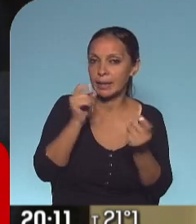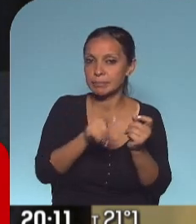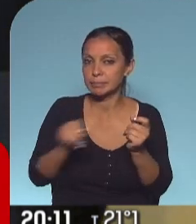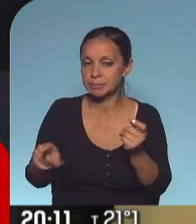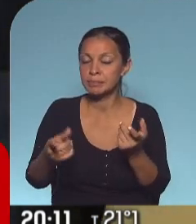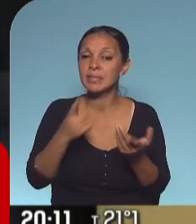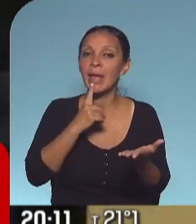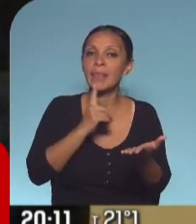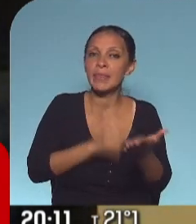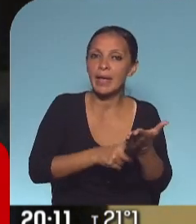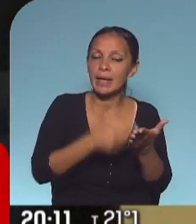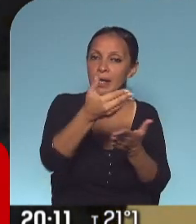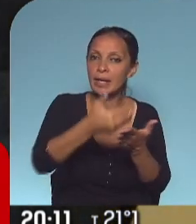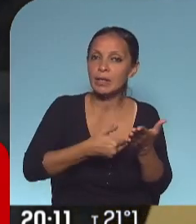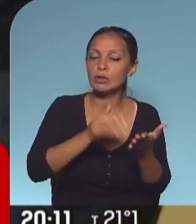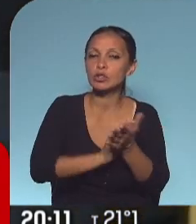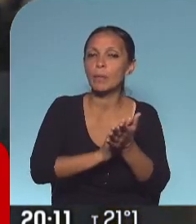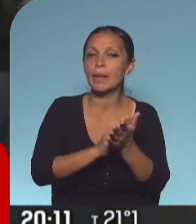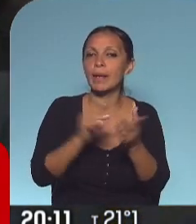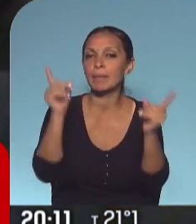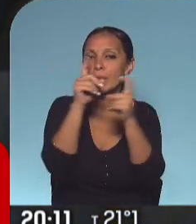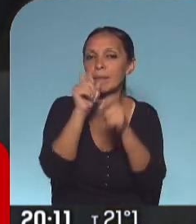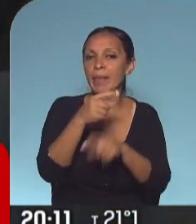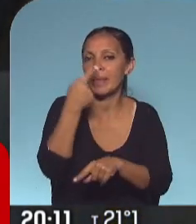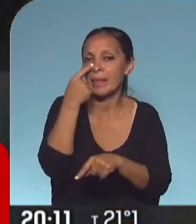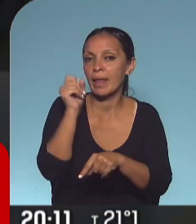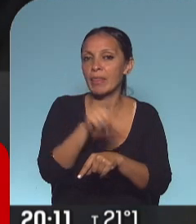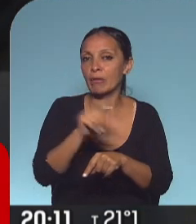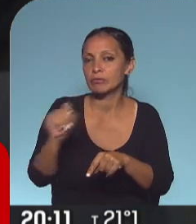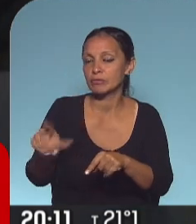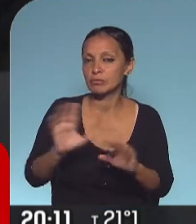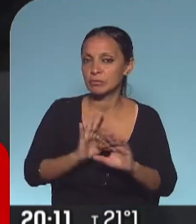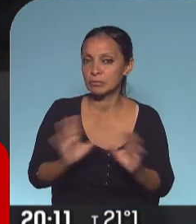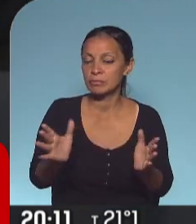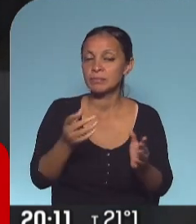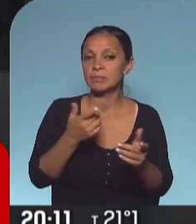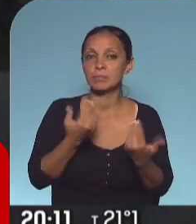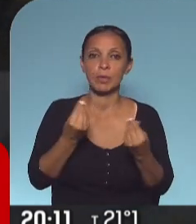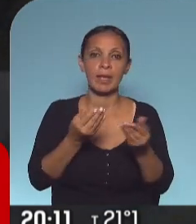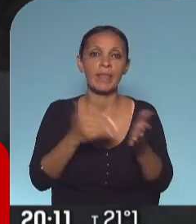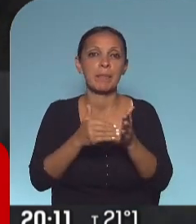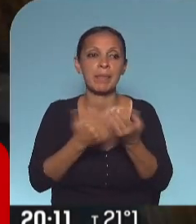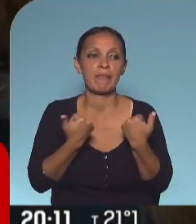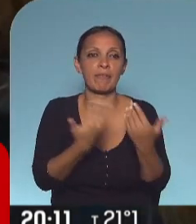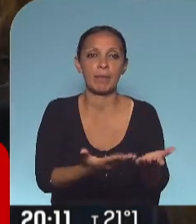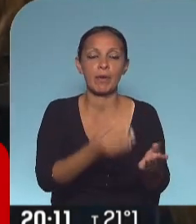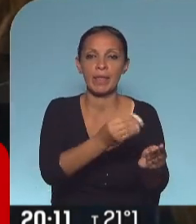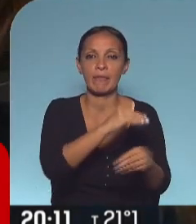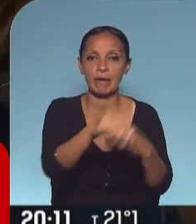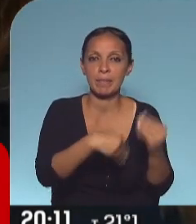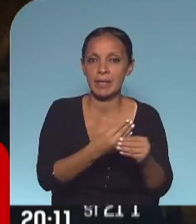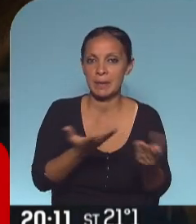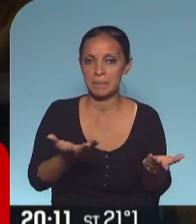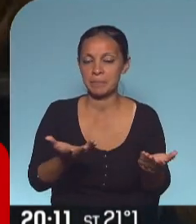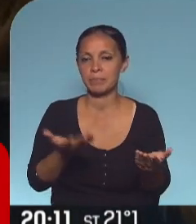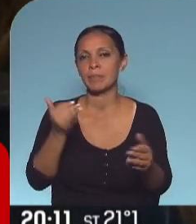Era un decreto específico de conflicto de interés que le daba a la familia, porque es lógico, porque vos estás favoreciendo a tus hermanos, a tu familia. Él